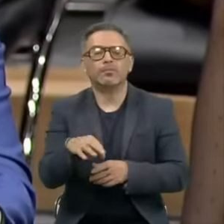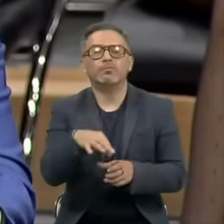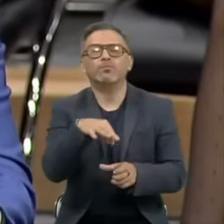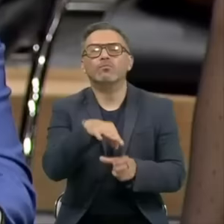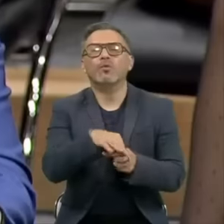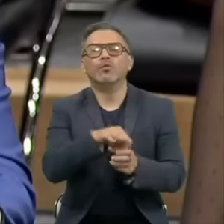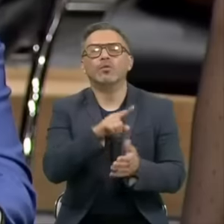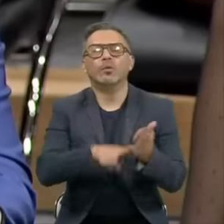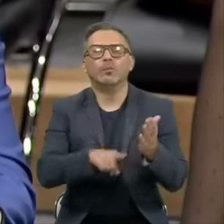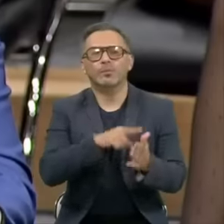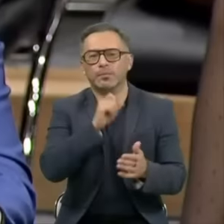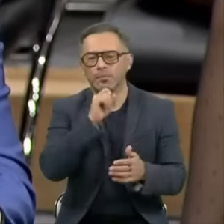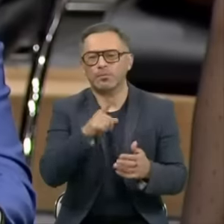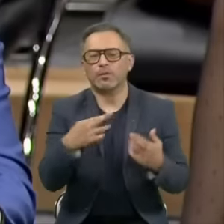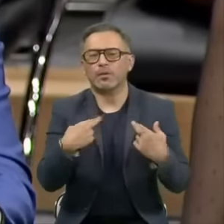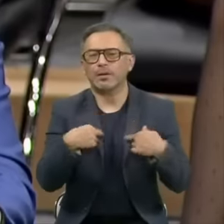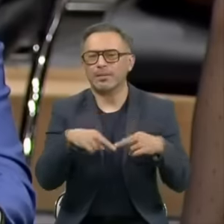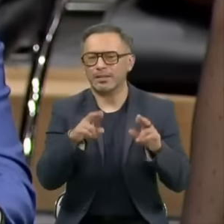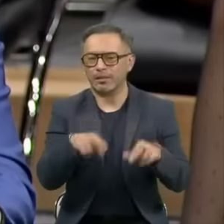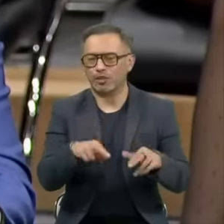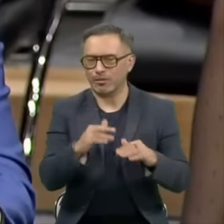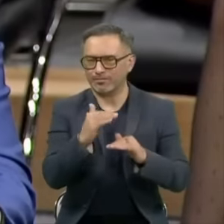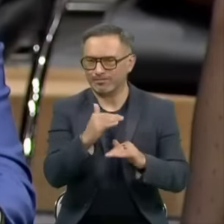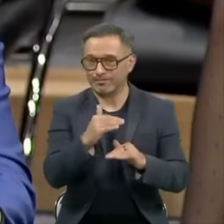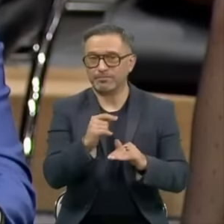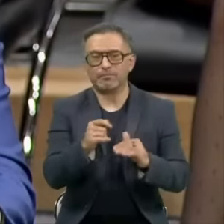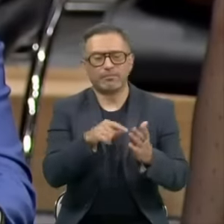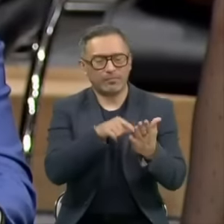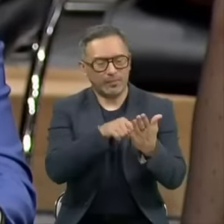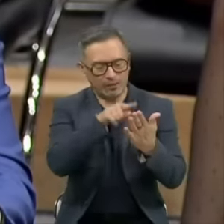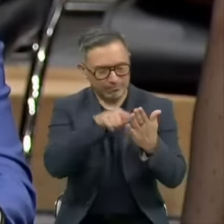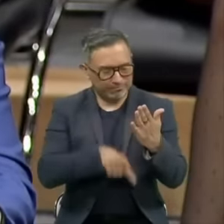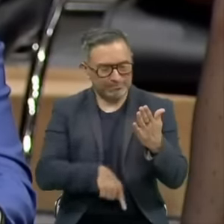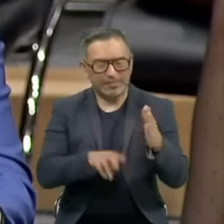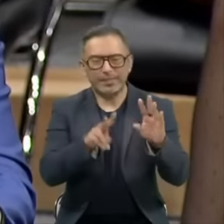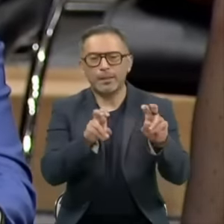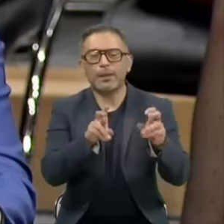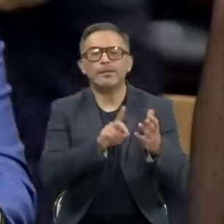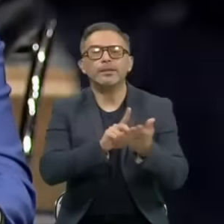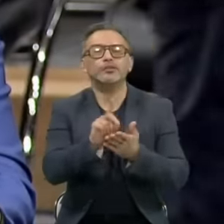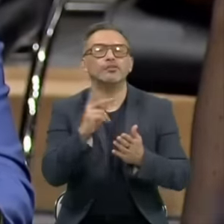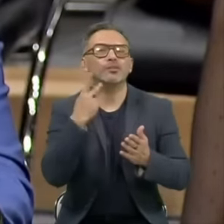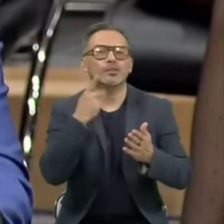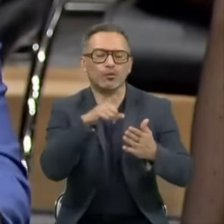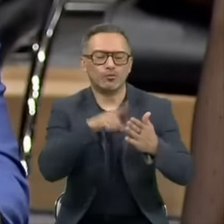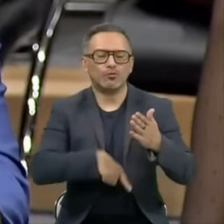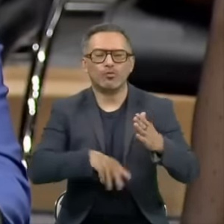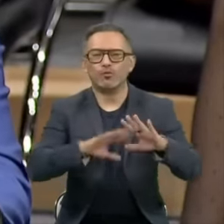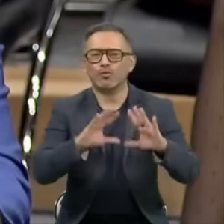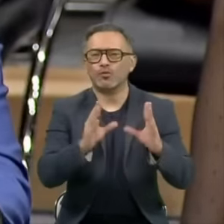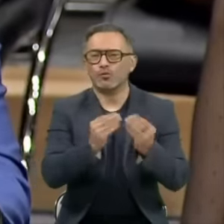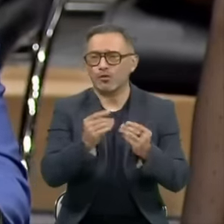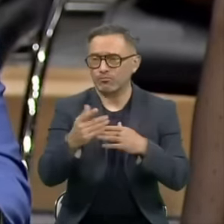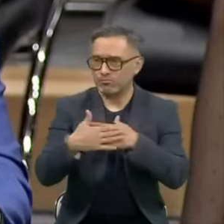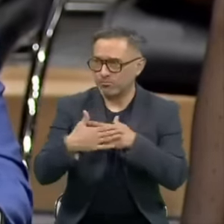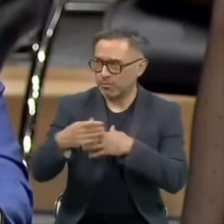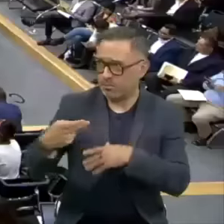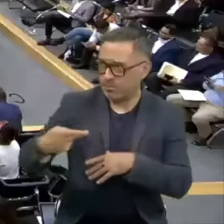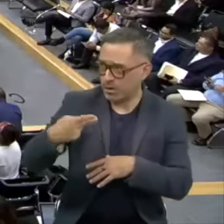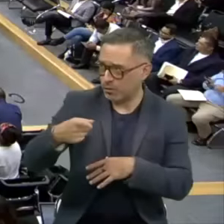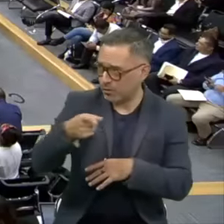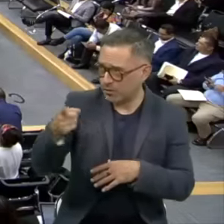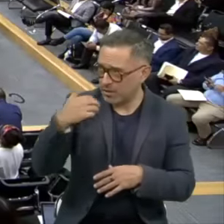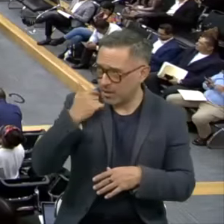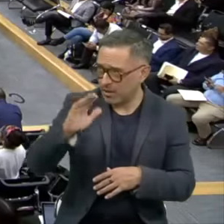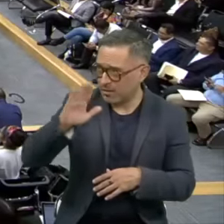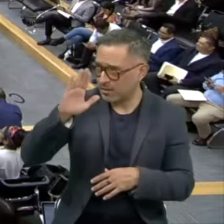la representación. Todos los elementos que integran a los derechos políticos son una unidad. Si alguien me quiere preguntar, igual lo solicito, por favor.